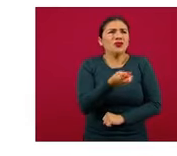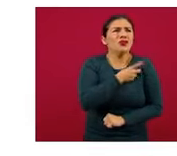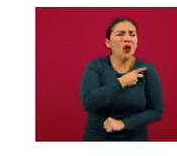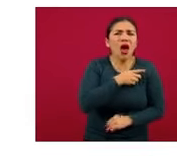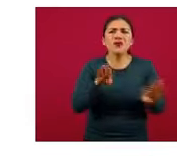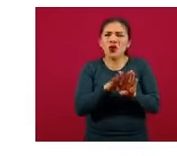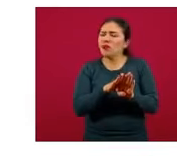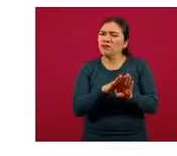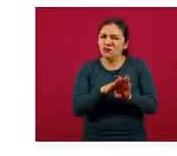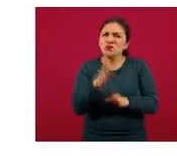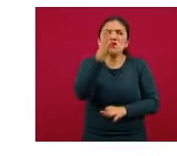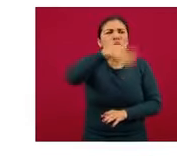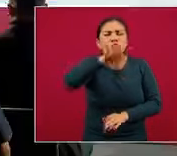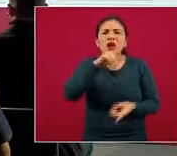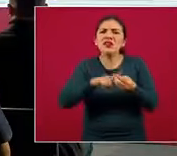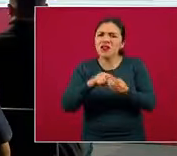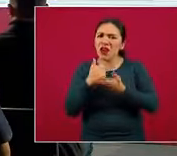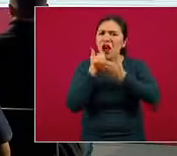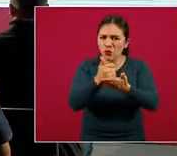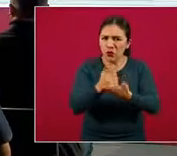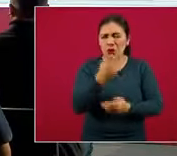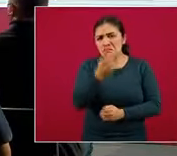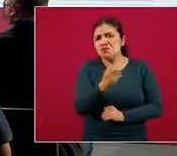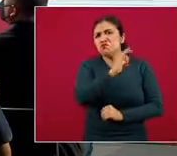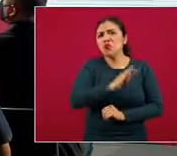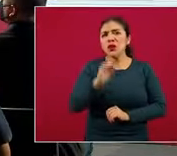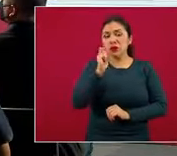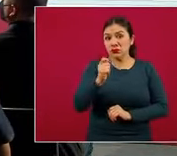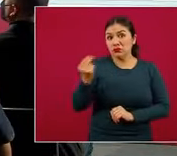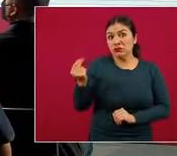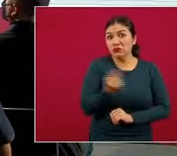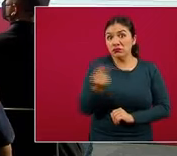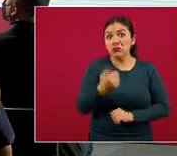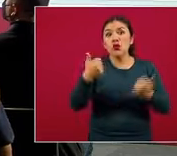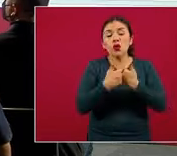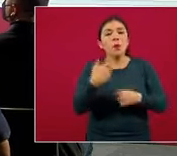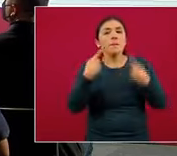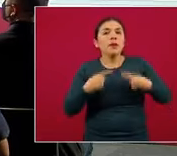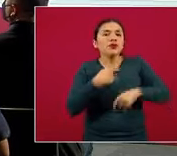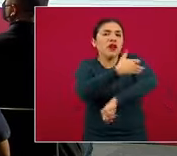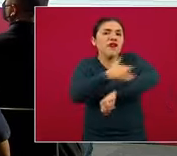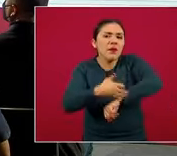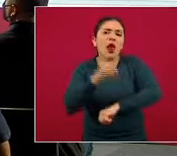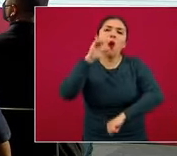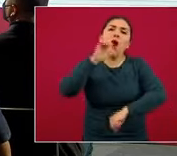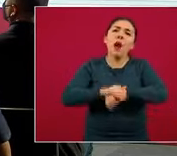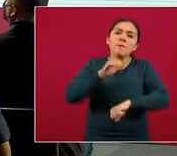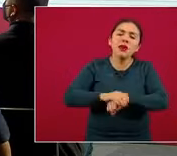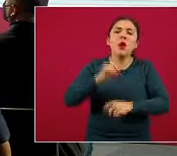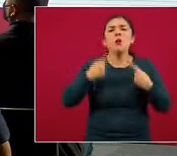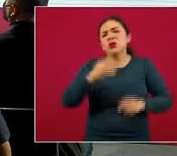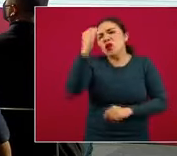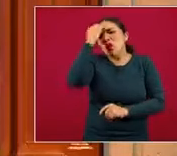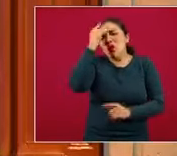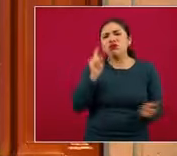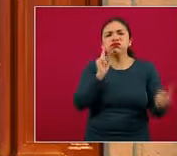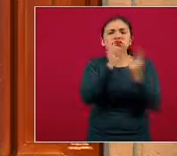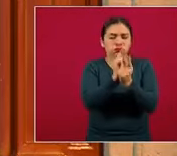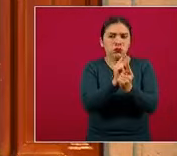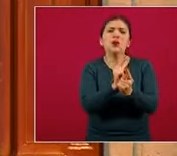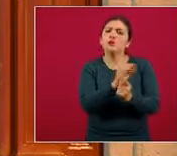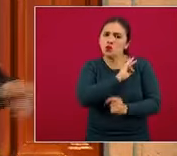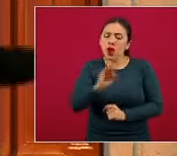pide ayuda. Lógicamente la ayuda puede ser requerida a un familiar, a un amigo, a algún conocido de manera